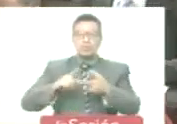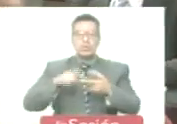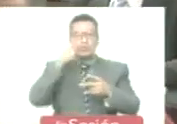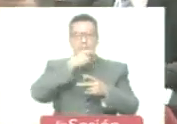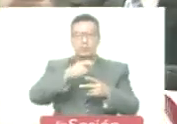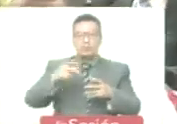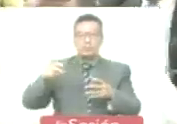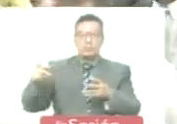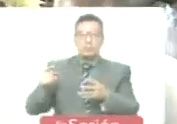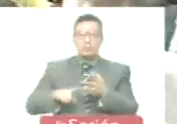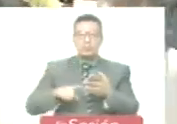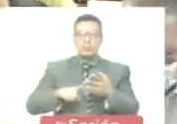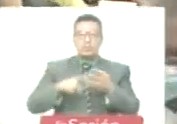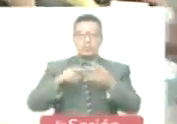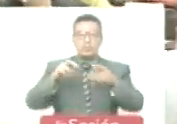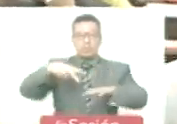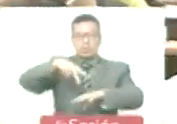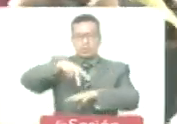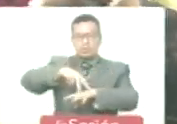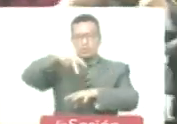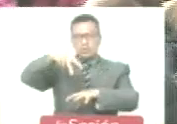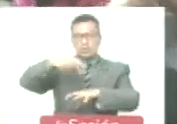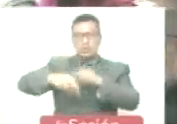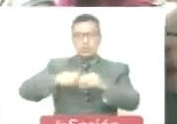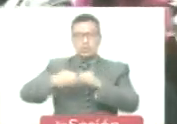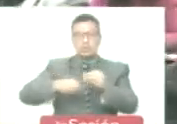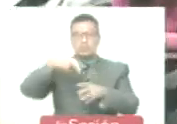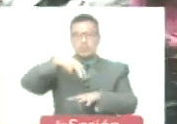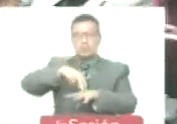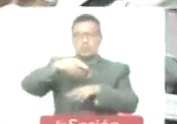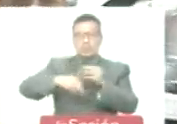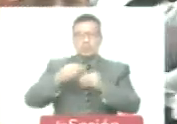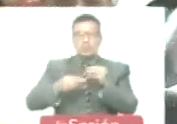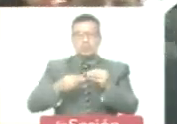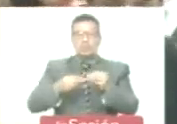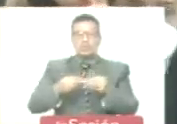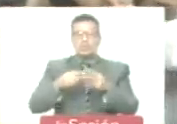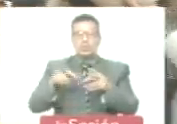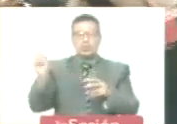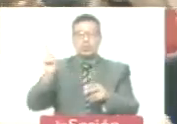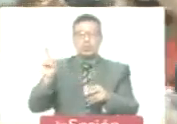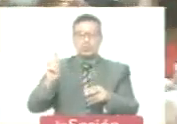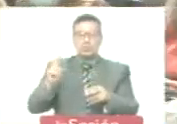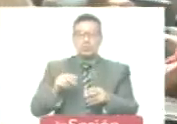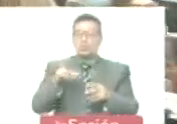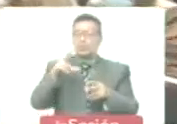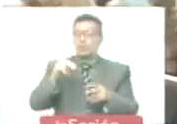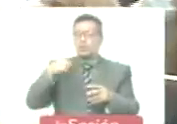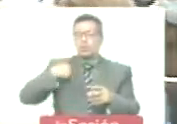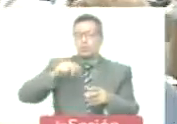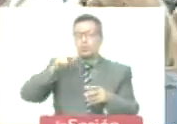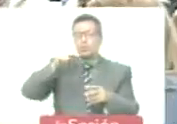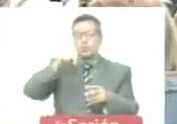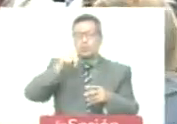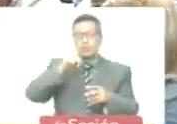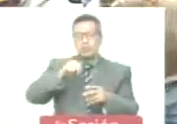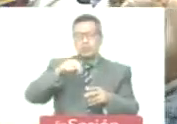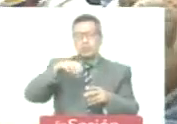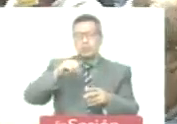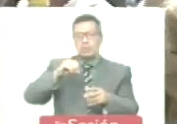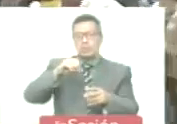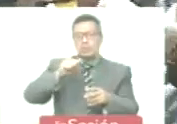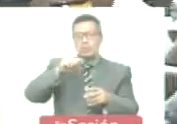población, que es el trípode que hace que seamos una república y no una nación. Es